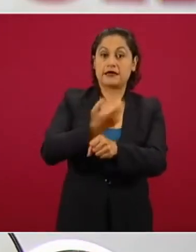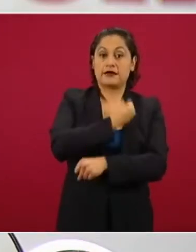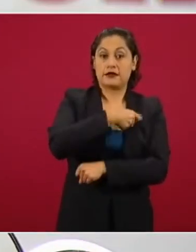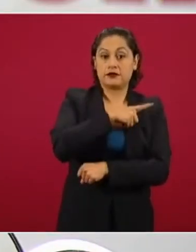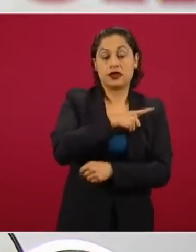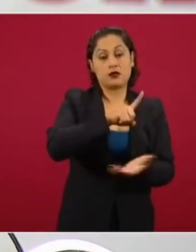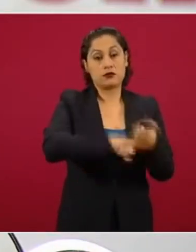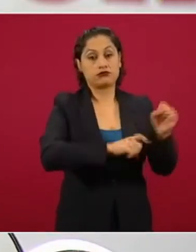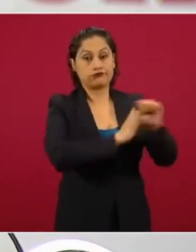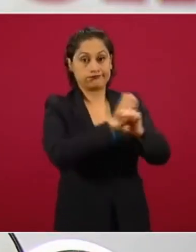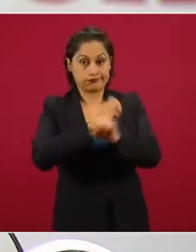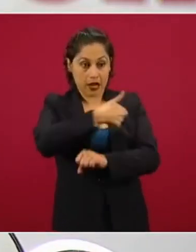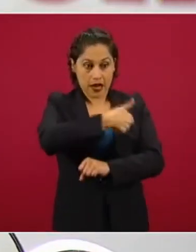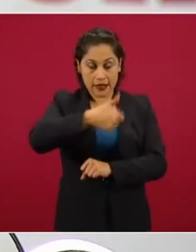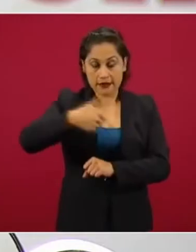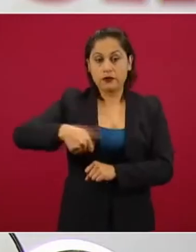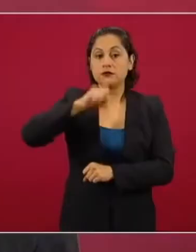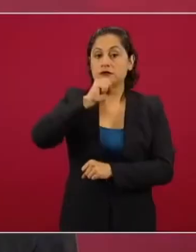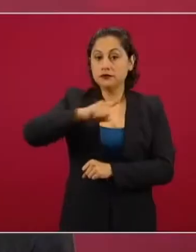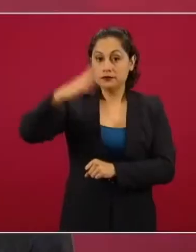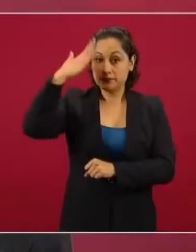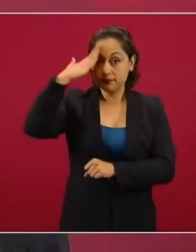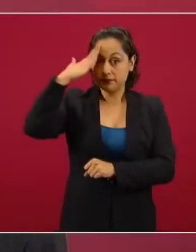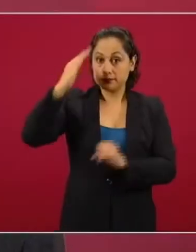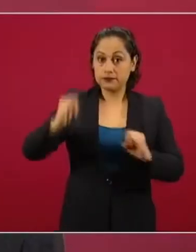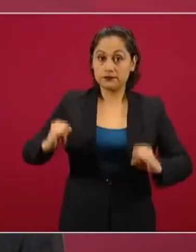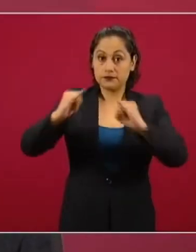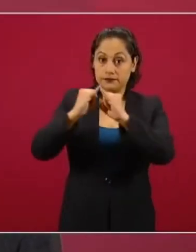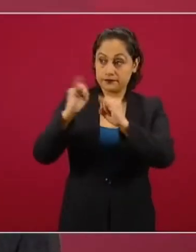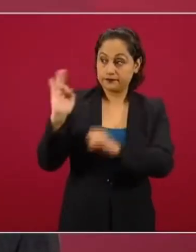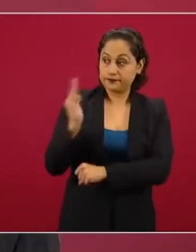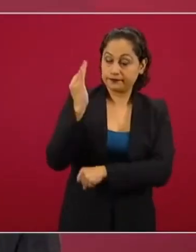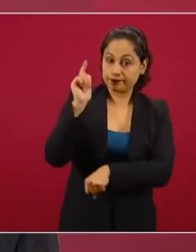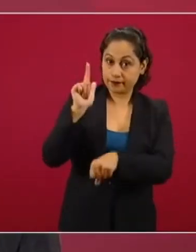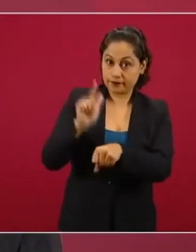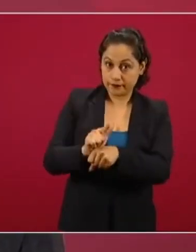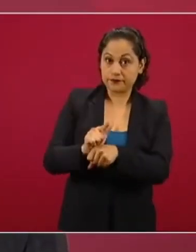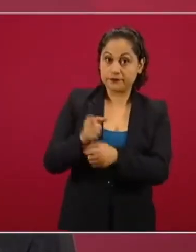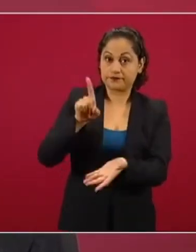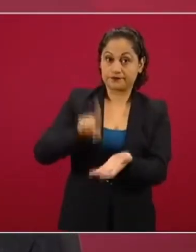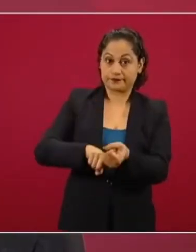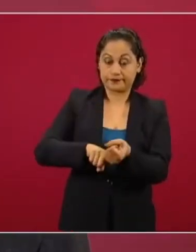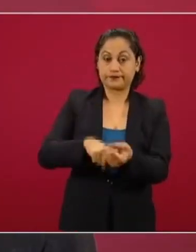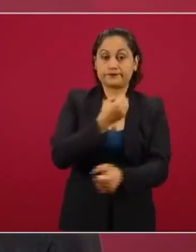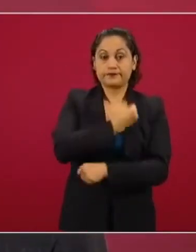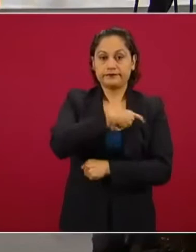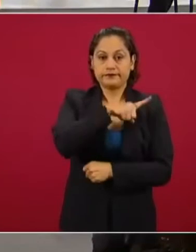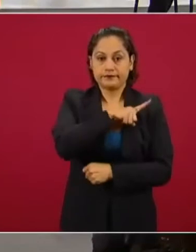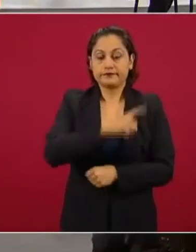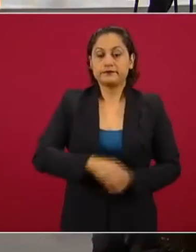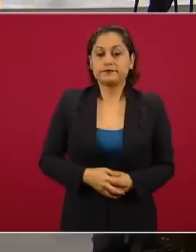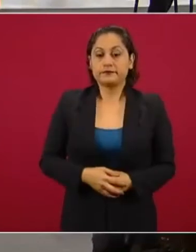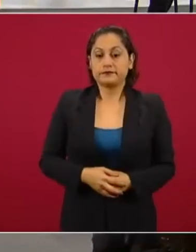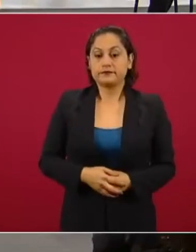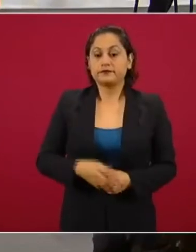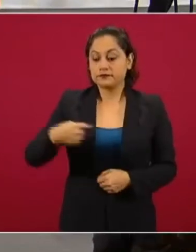estados y los titulares de las instituciones federales que son parte del Sistema Nacional de Salud. Tuvimos